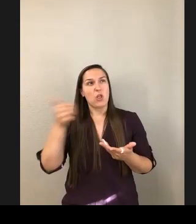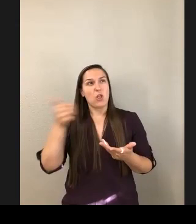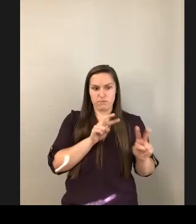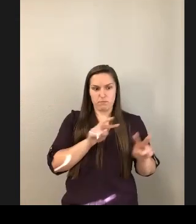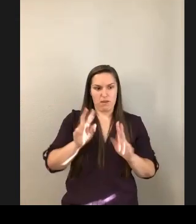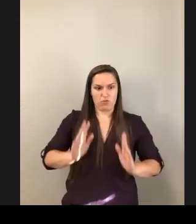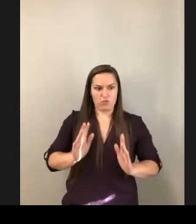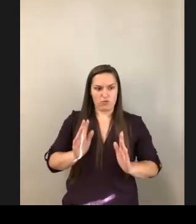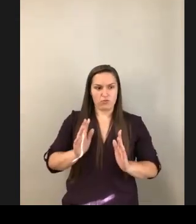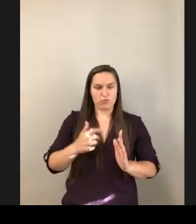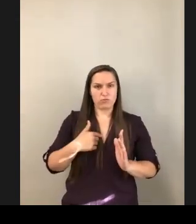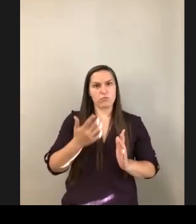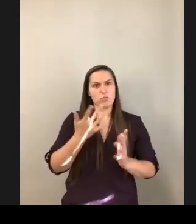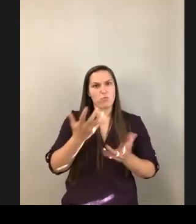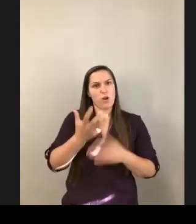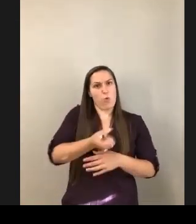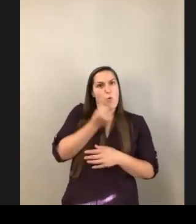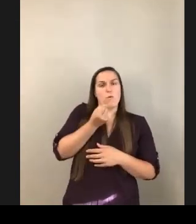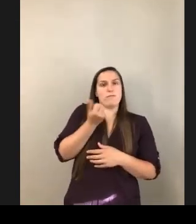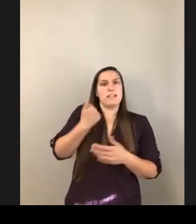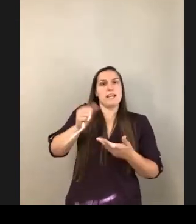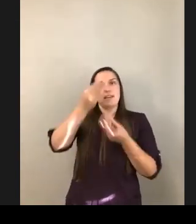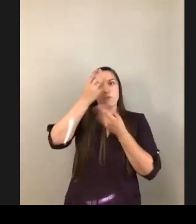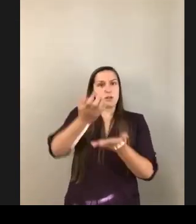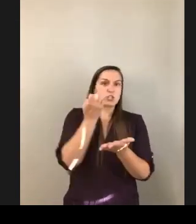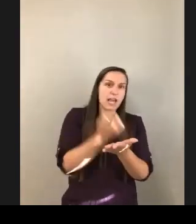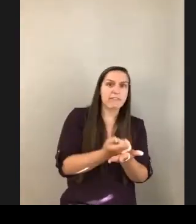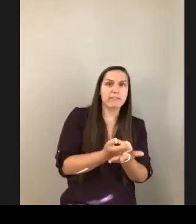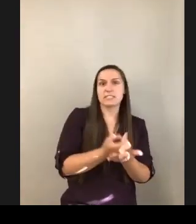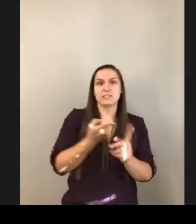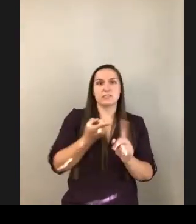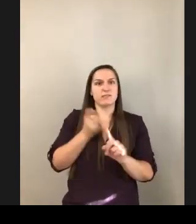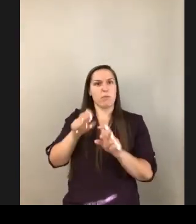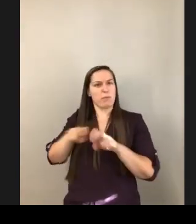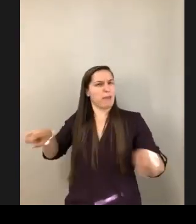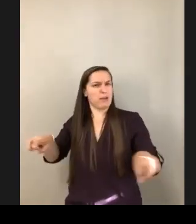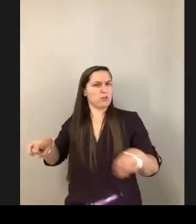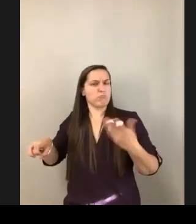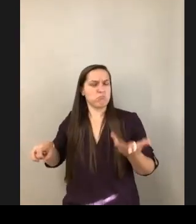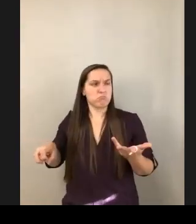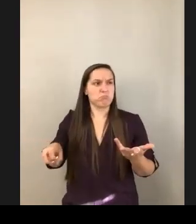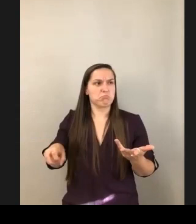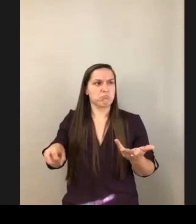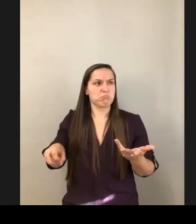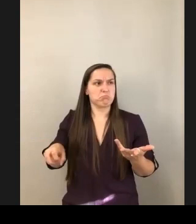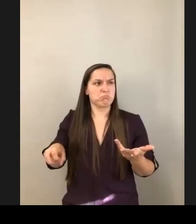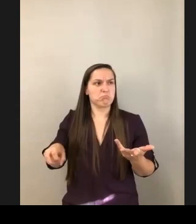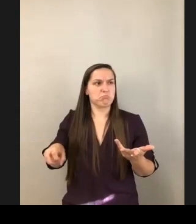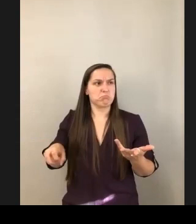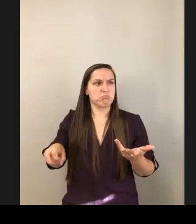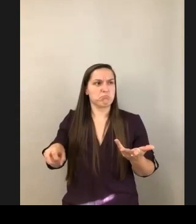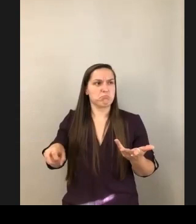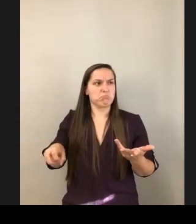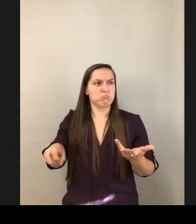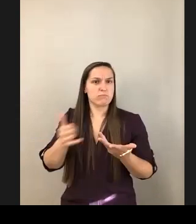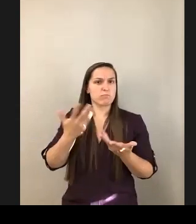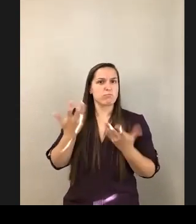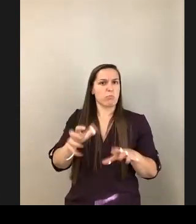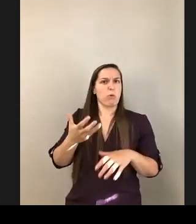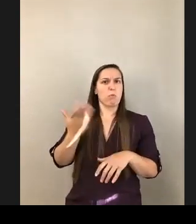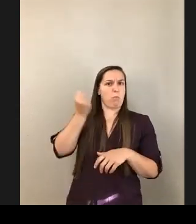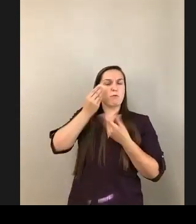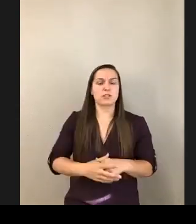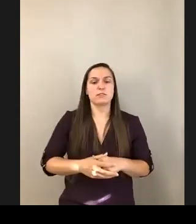como monitor cómo voy a limitar la información cuando yo voy a hacer recomendaciones